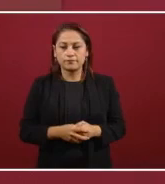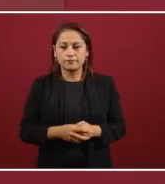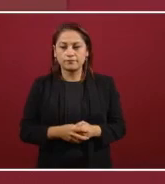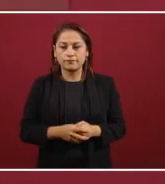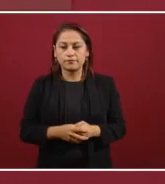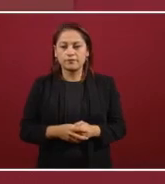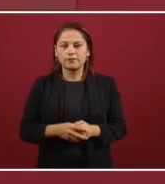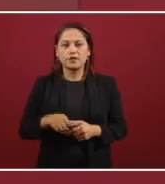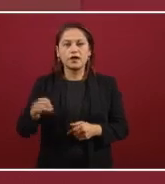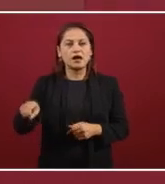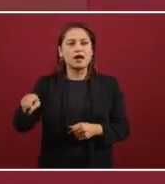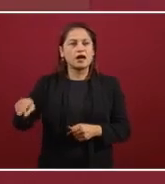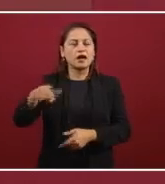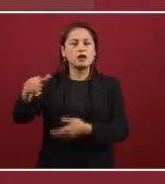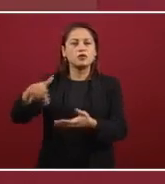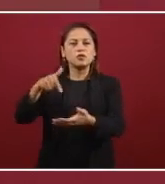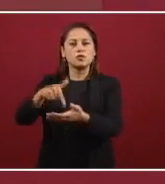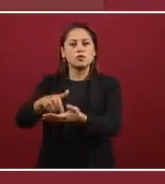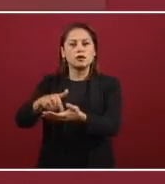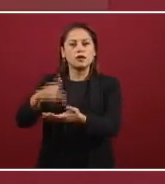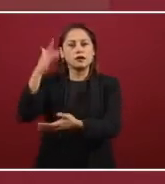Santa Lucía.